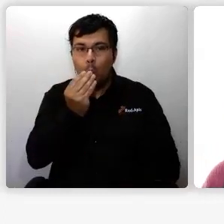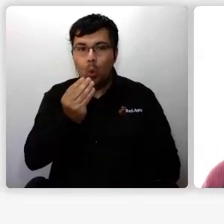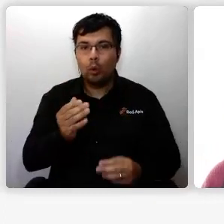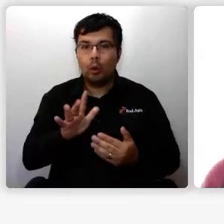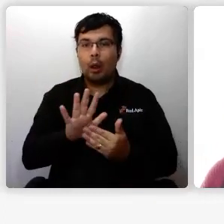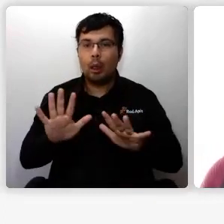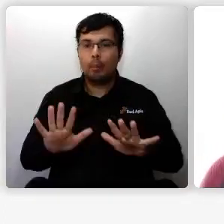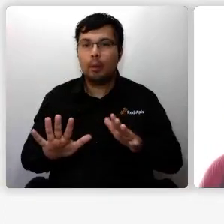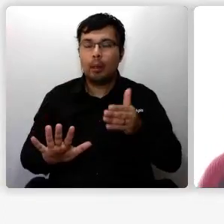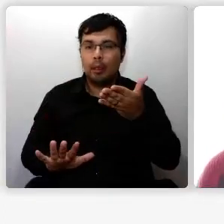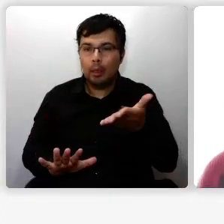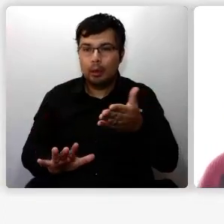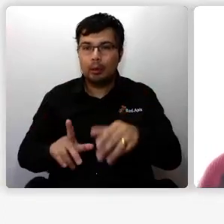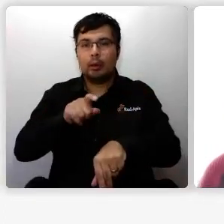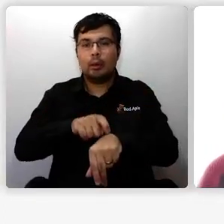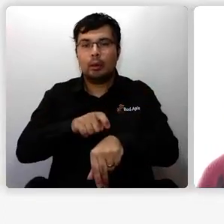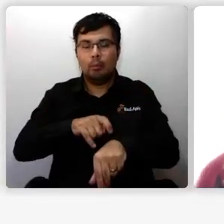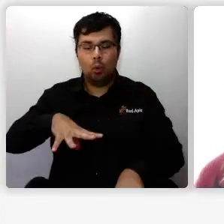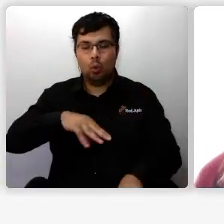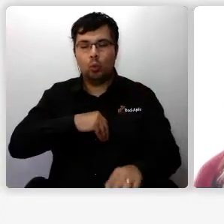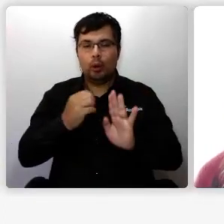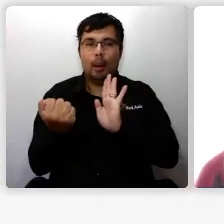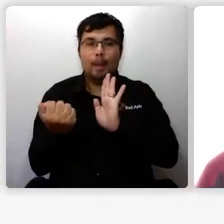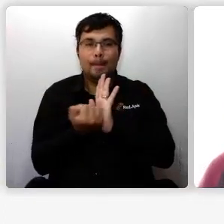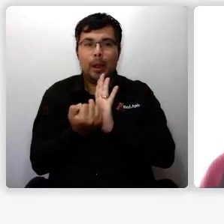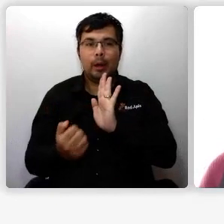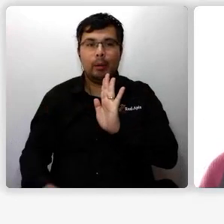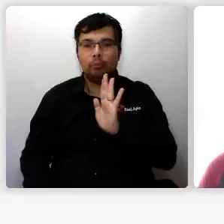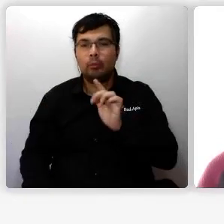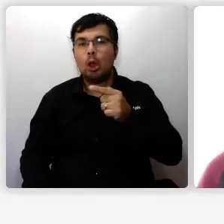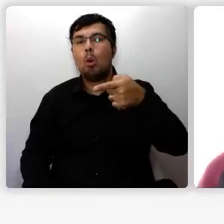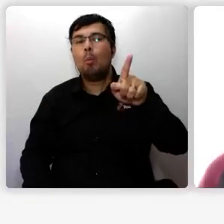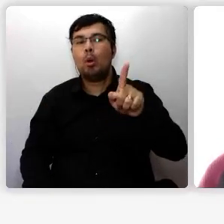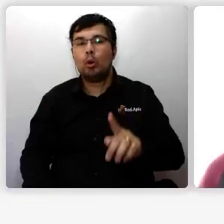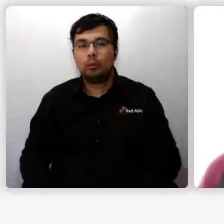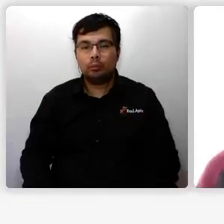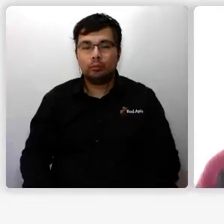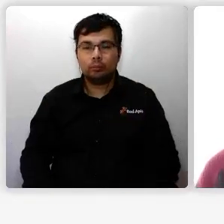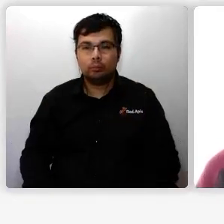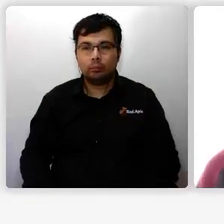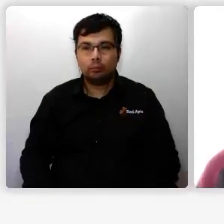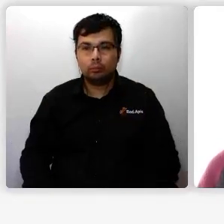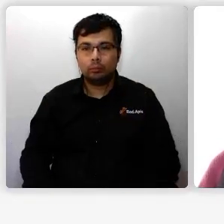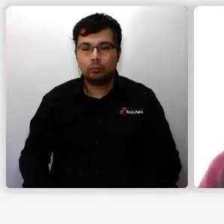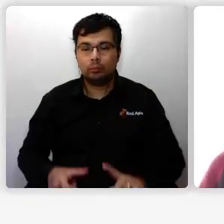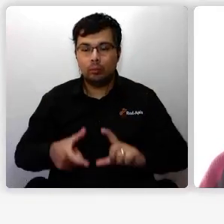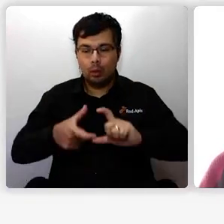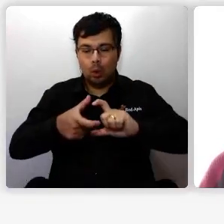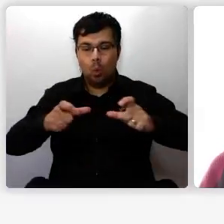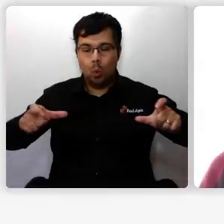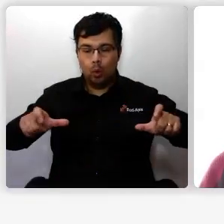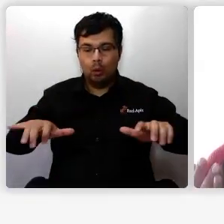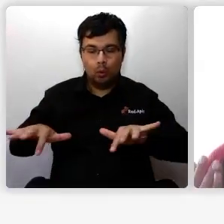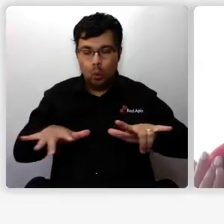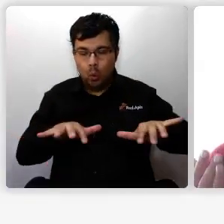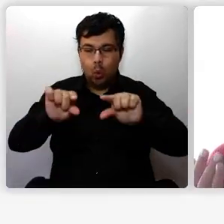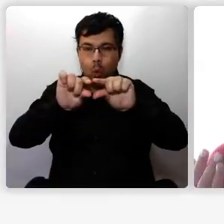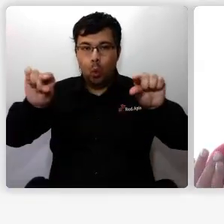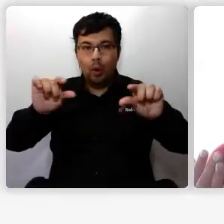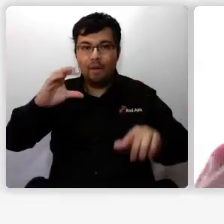instancia con nuestra marca. Por otro lado, vamos a aparecer en los buscadores. Qué importante también